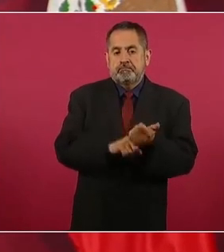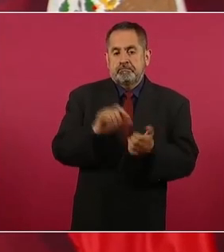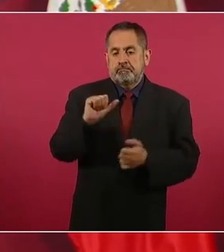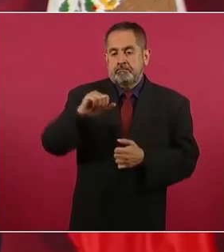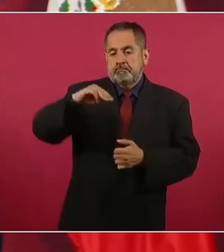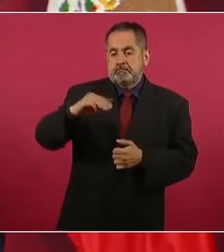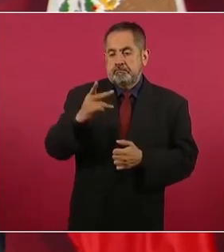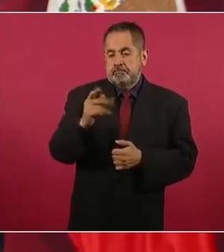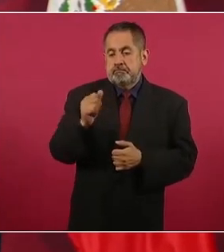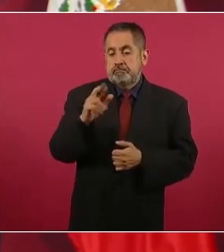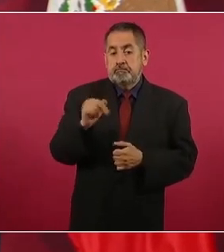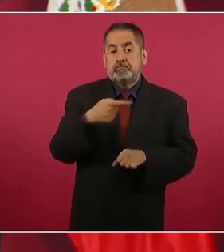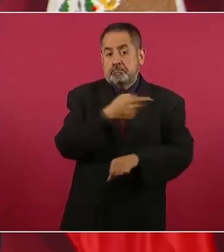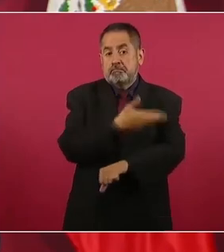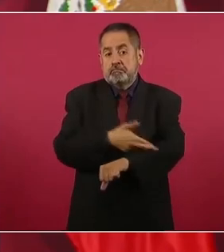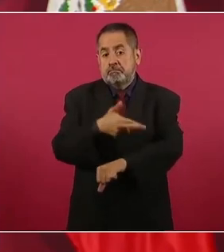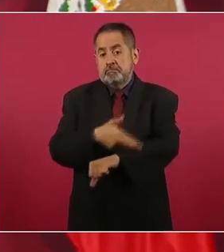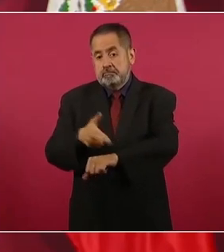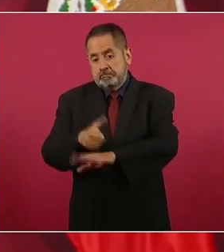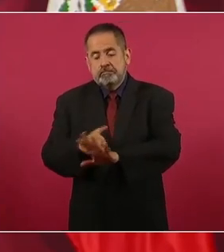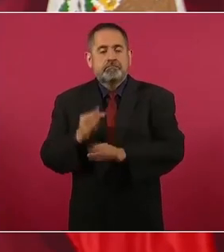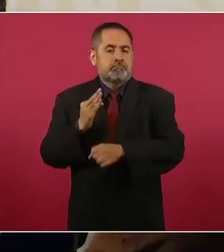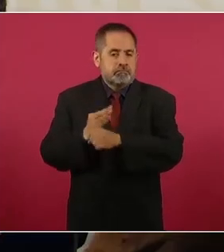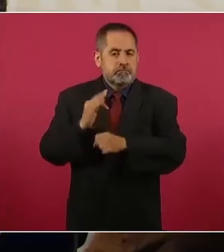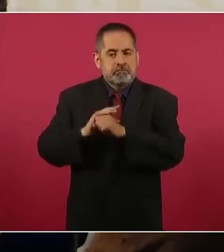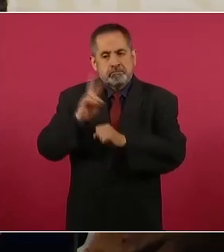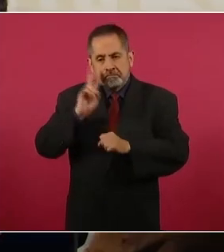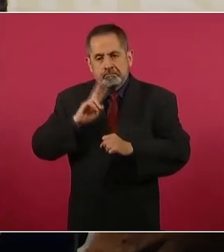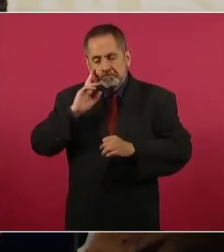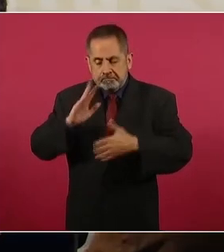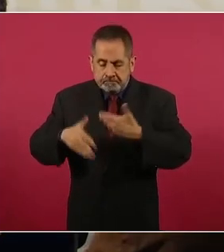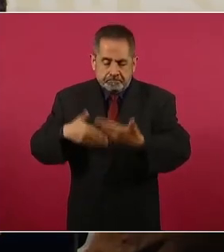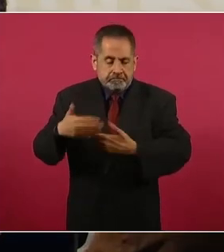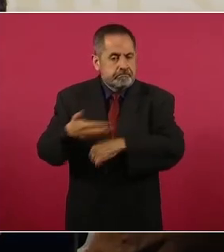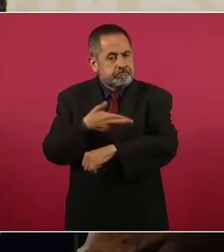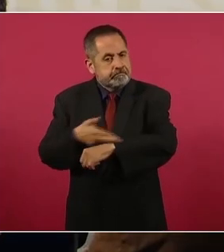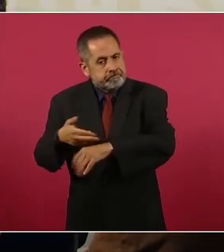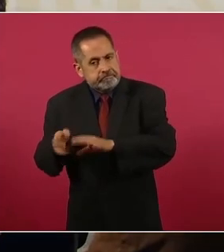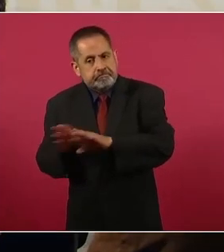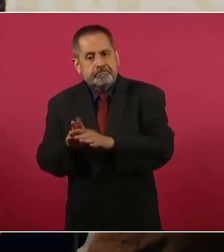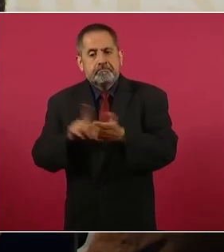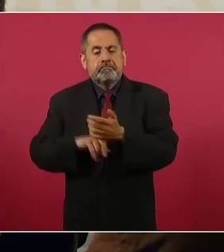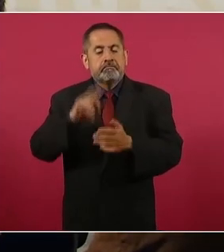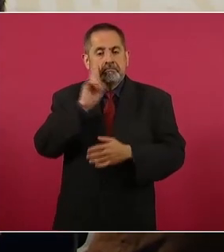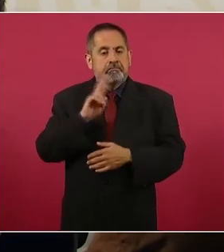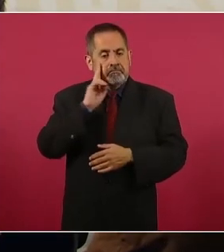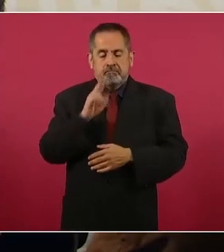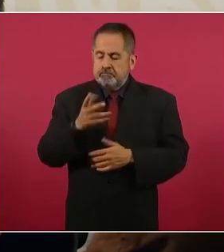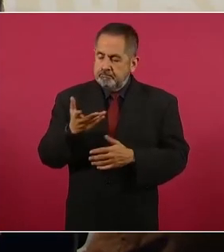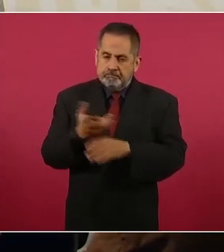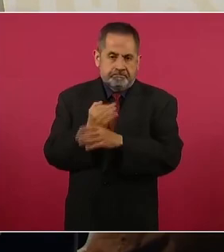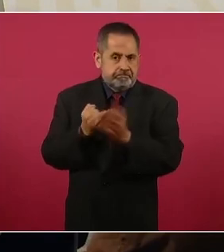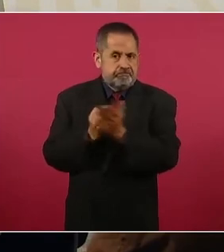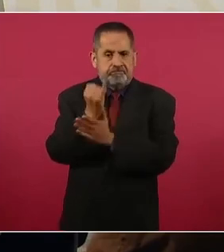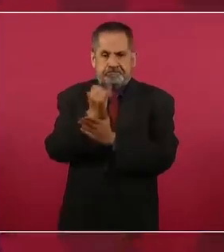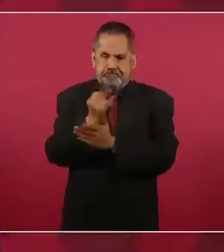Entonces, se está viendo el proceso, se va a actuar, desde luego, como siempre, de manera